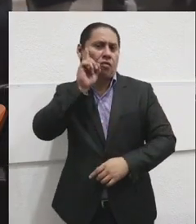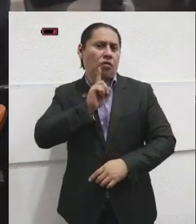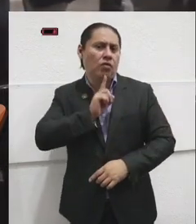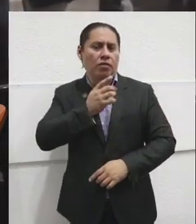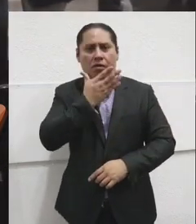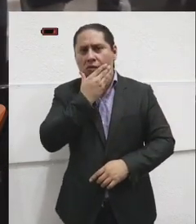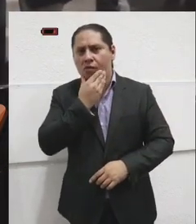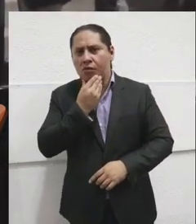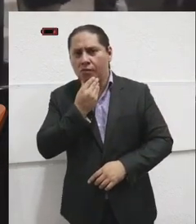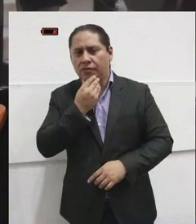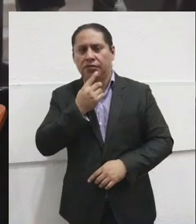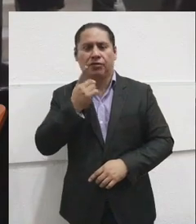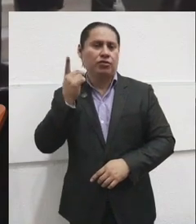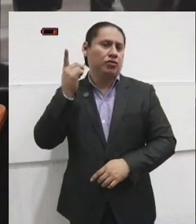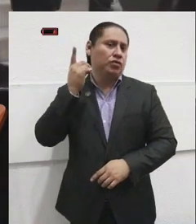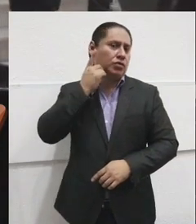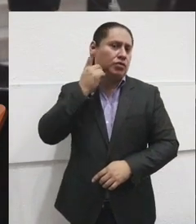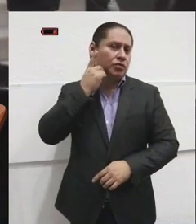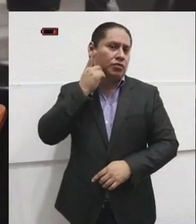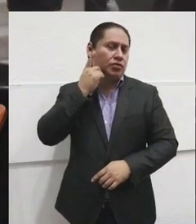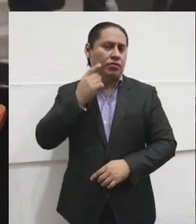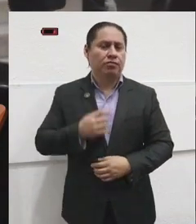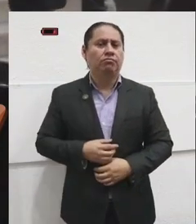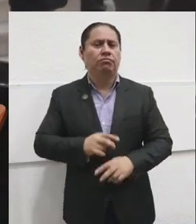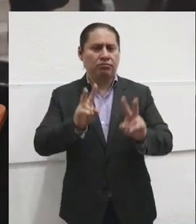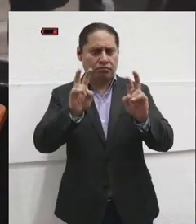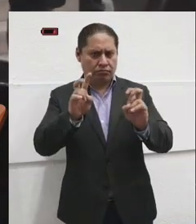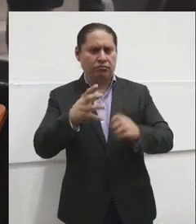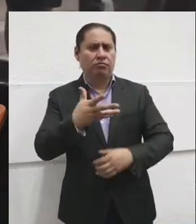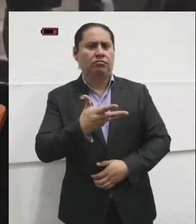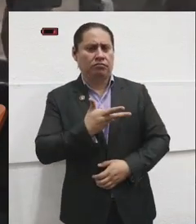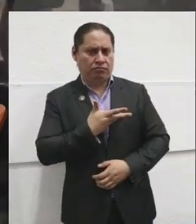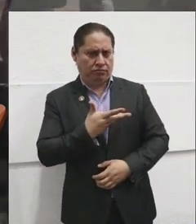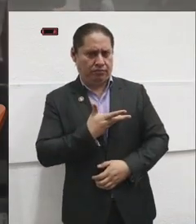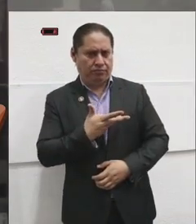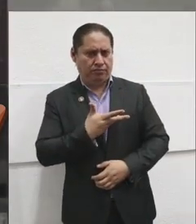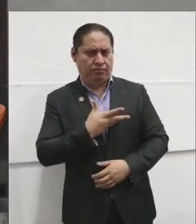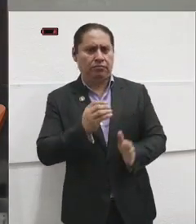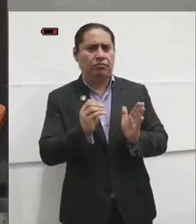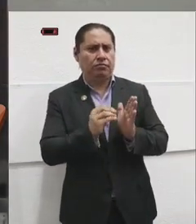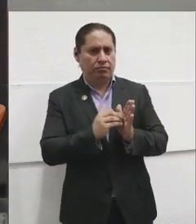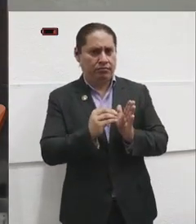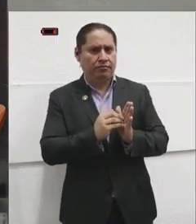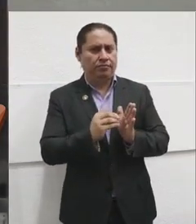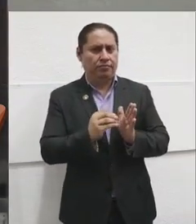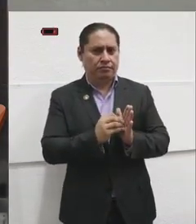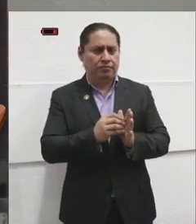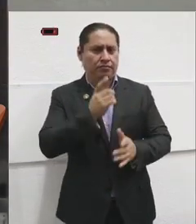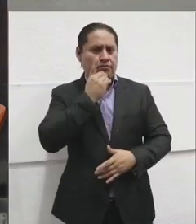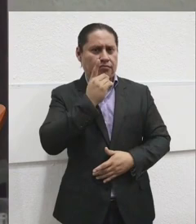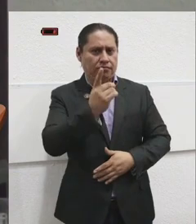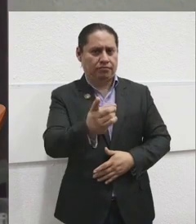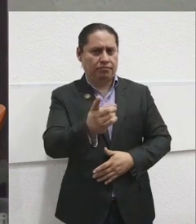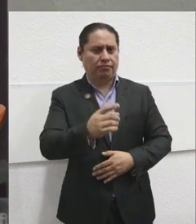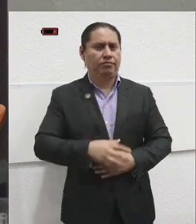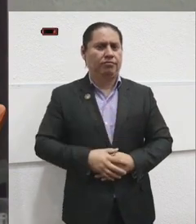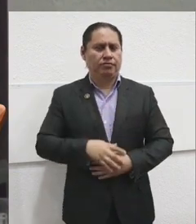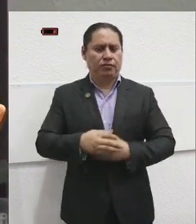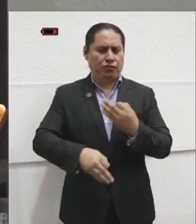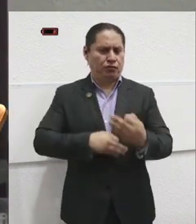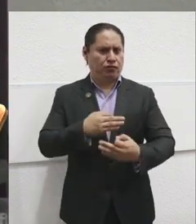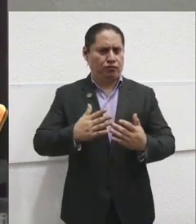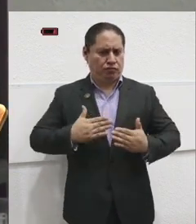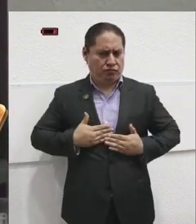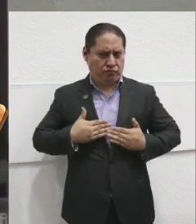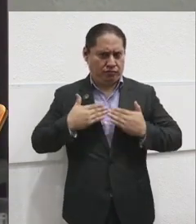y hombres legisladoras que están en el tema del medio ambiente permanente. Y puedo decir con toda